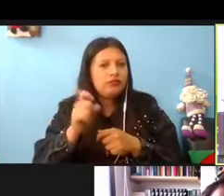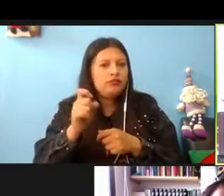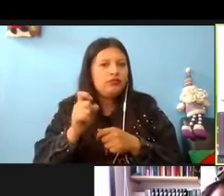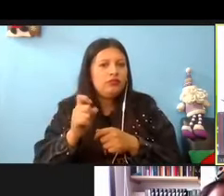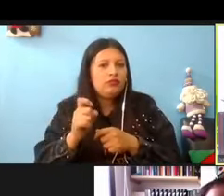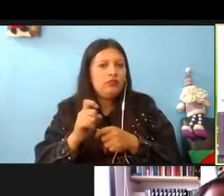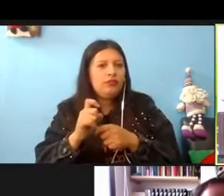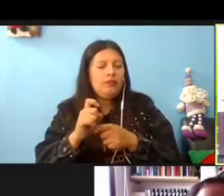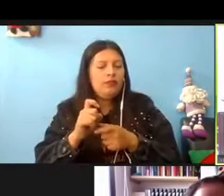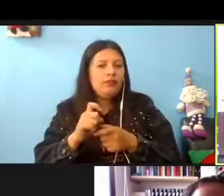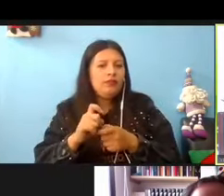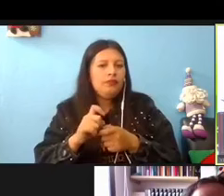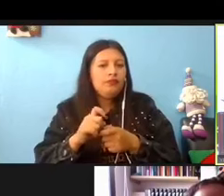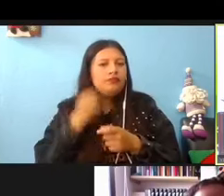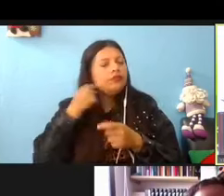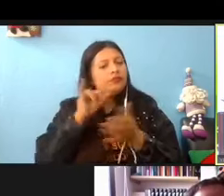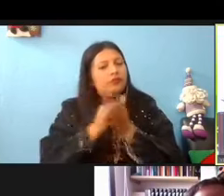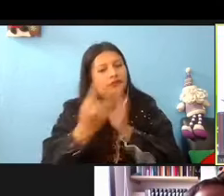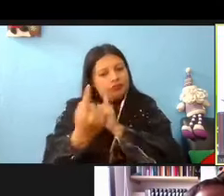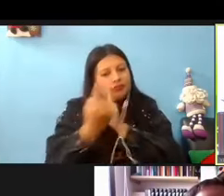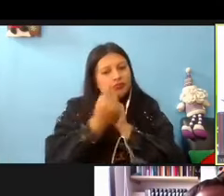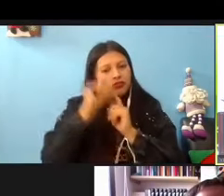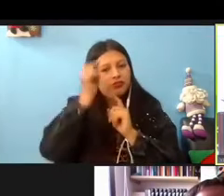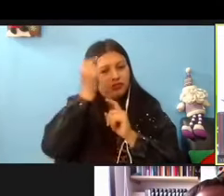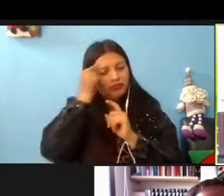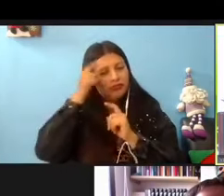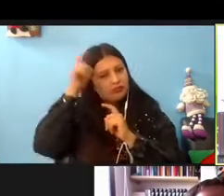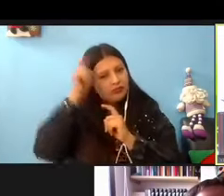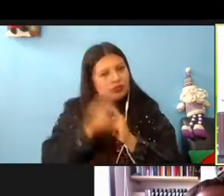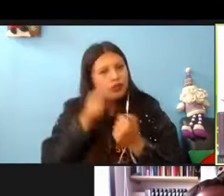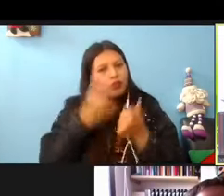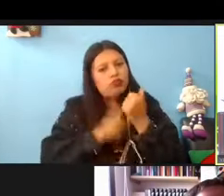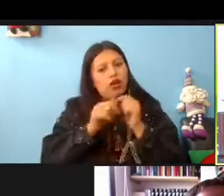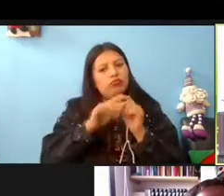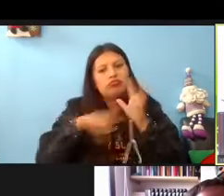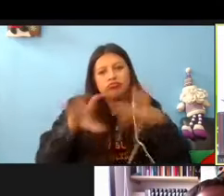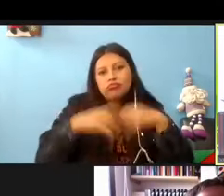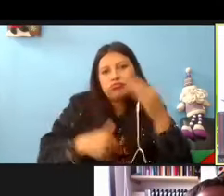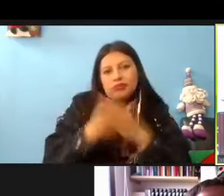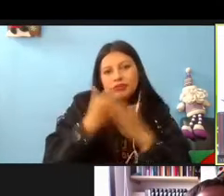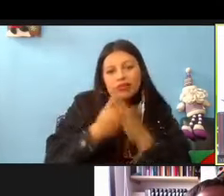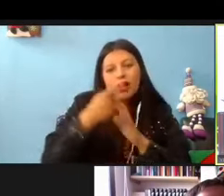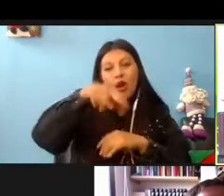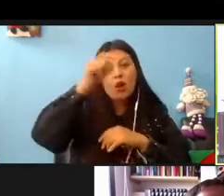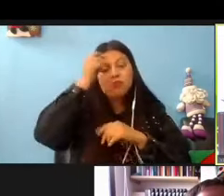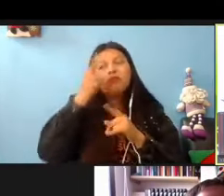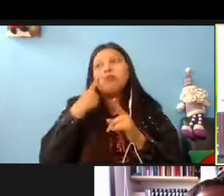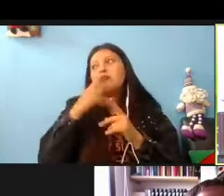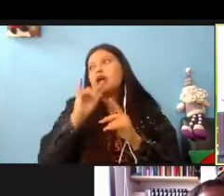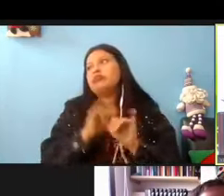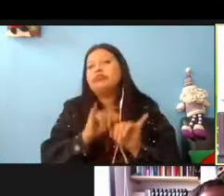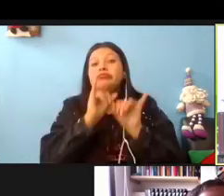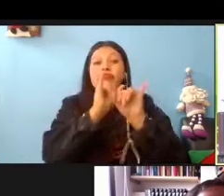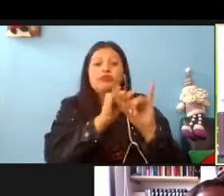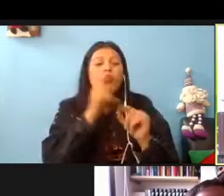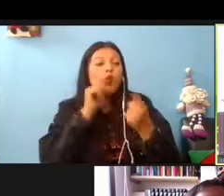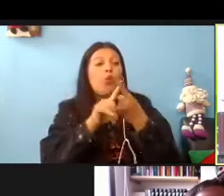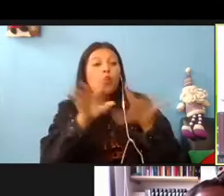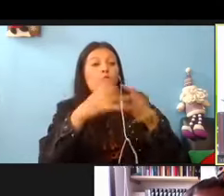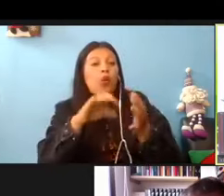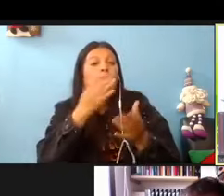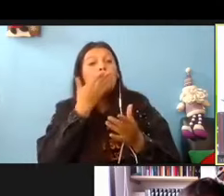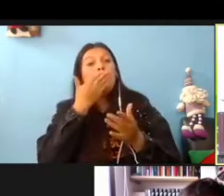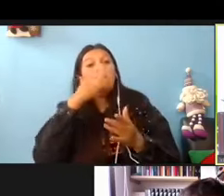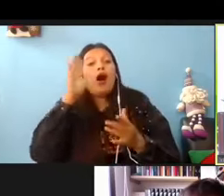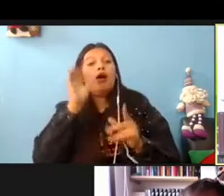el acercamiento a la memoria. Tenemos que ponerlo en actividad para que la memoria no se quede como un ejercicio de